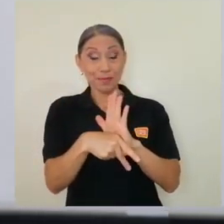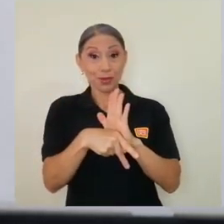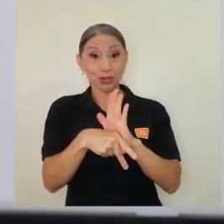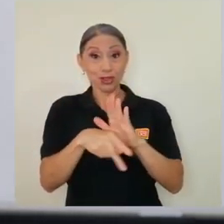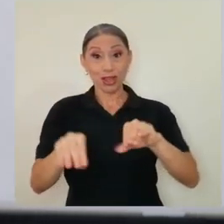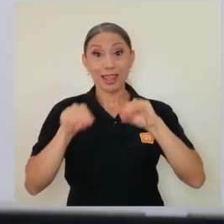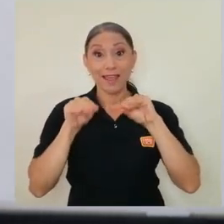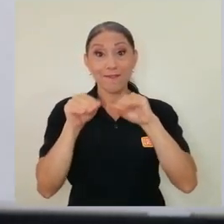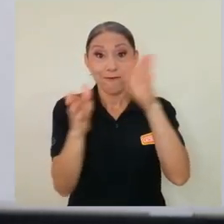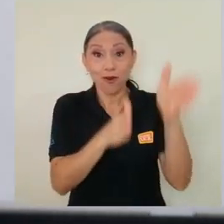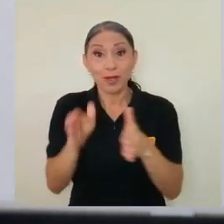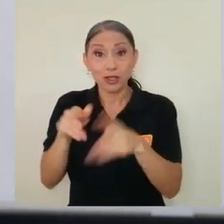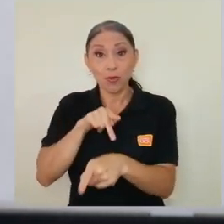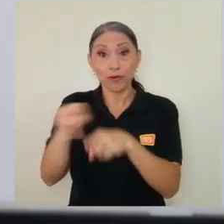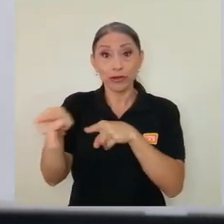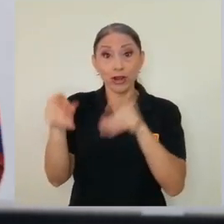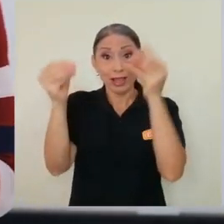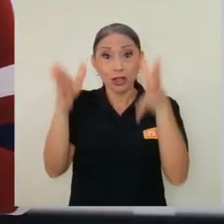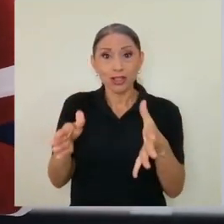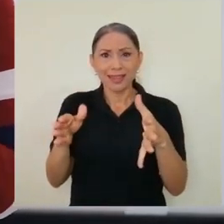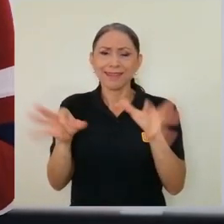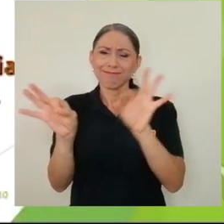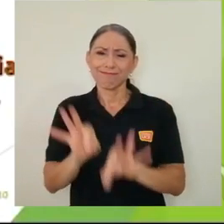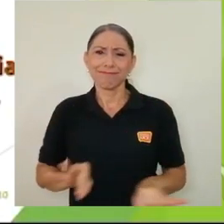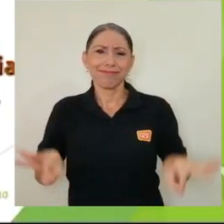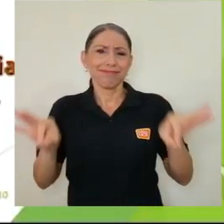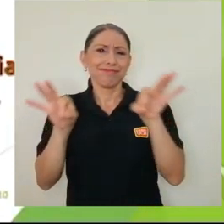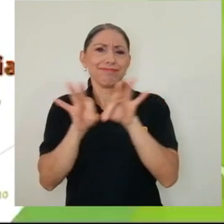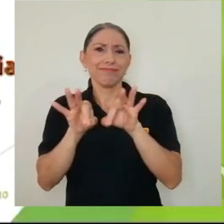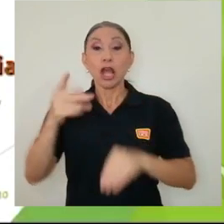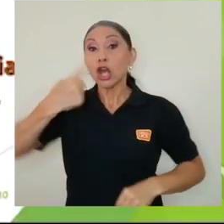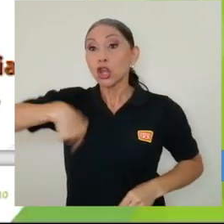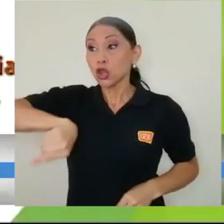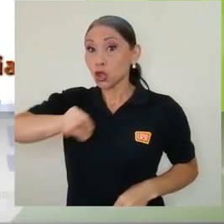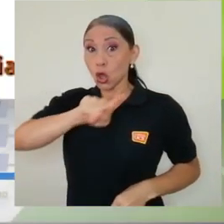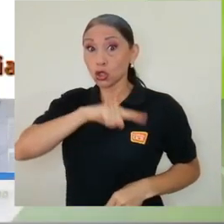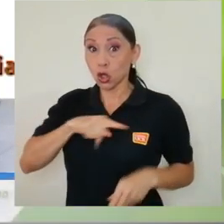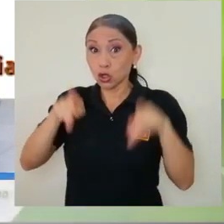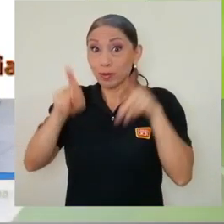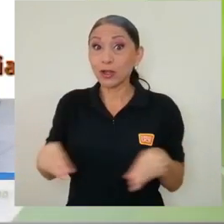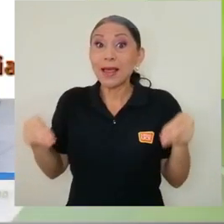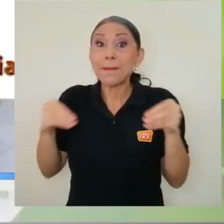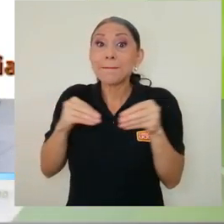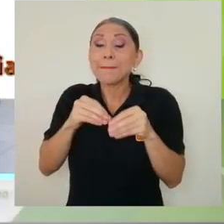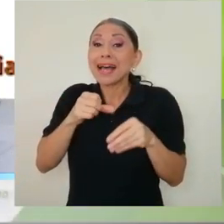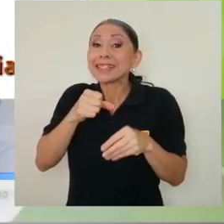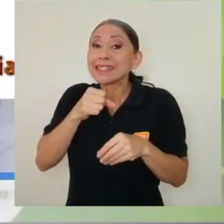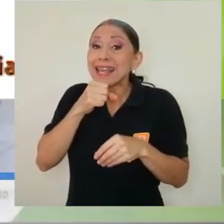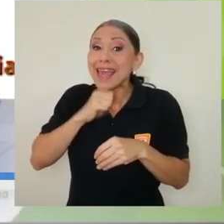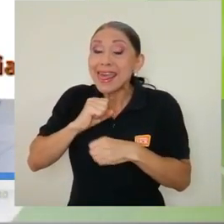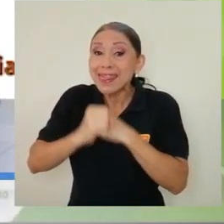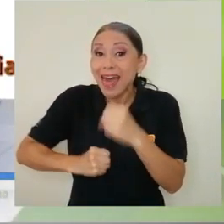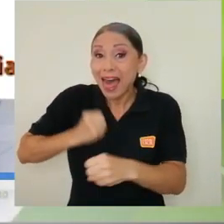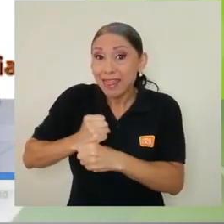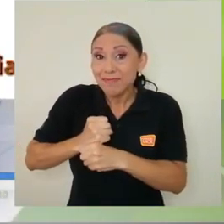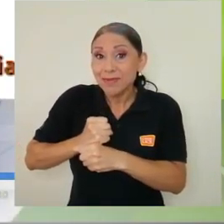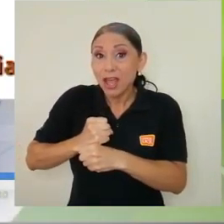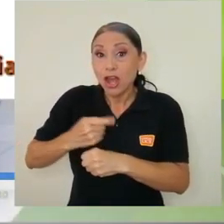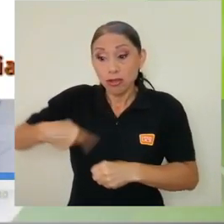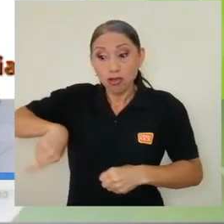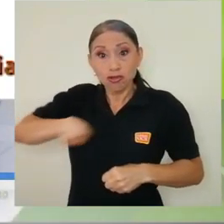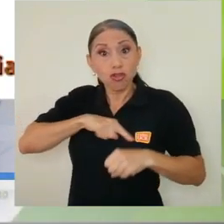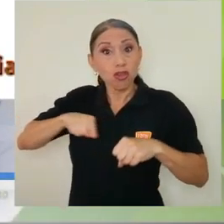profesional del docente son fundamentales nosotros los que tenemos más edad nos fuimos formados en derechos